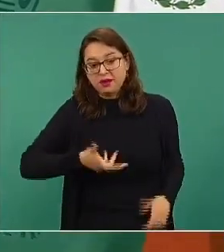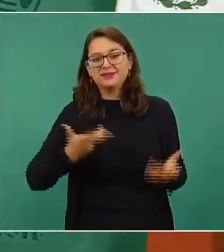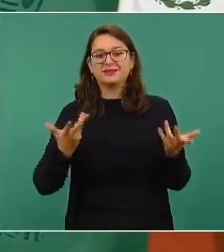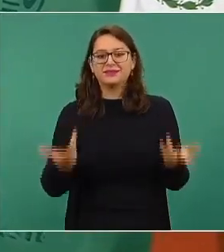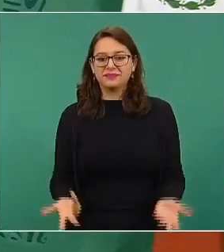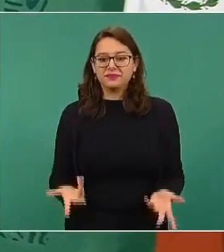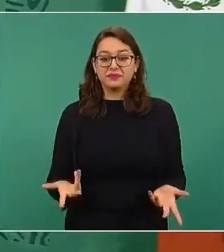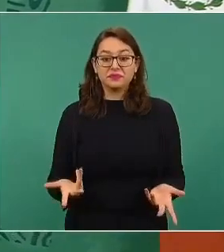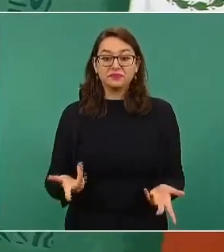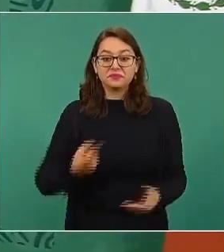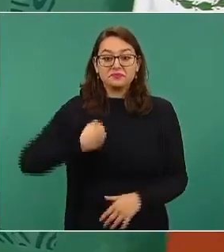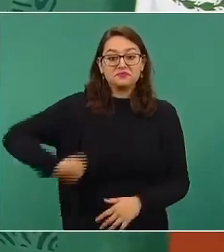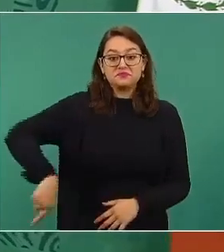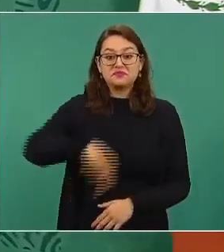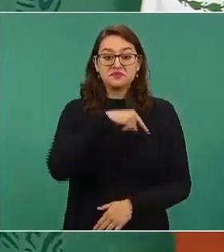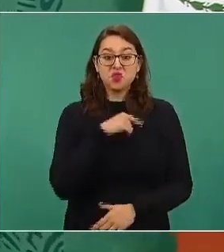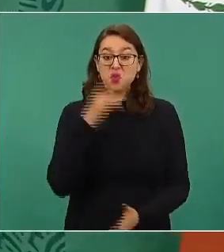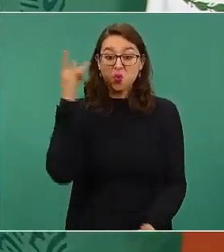como enajenados,